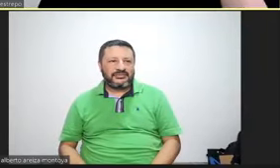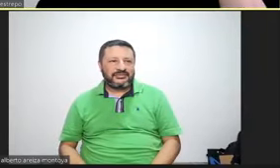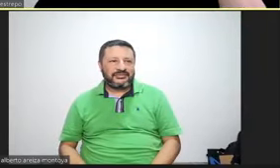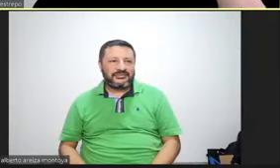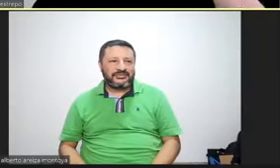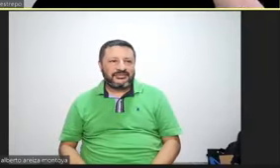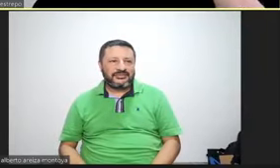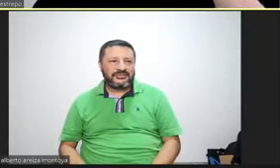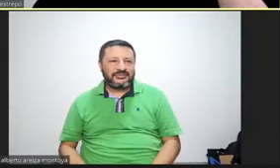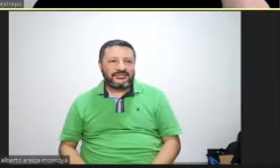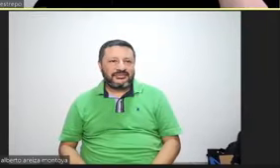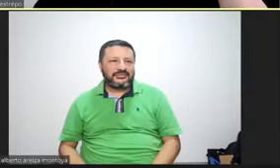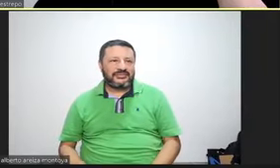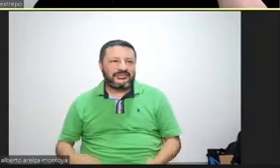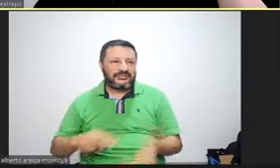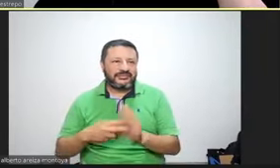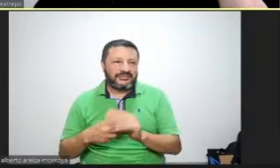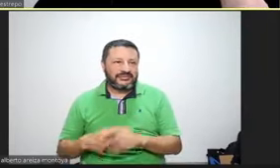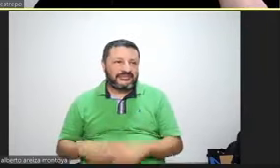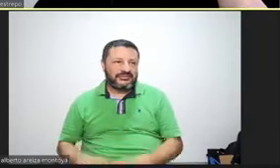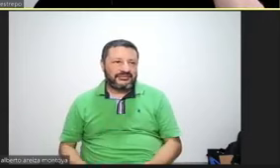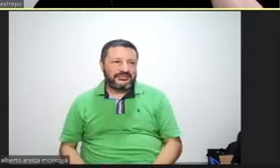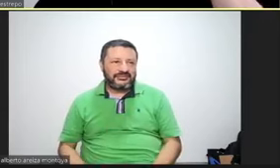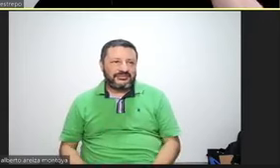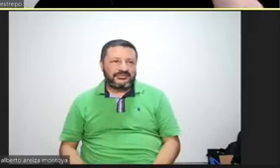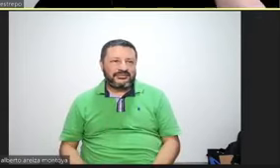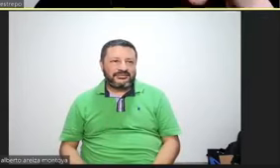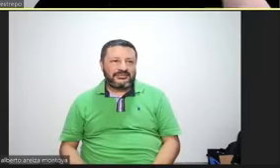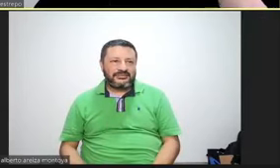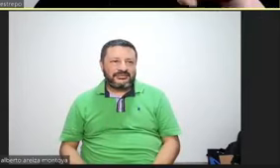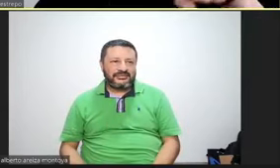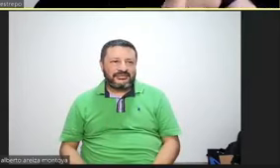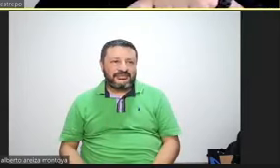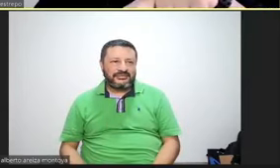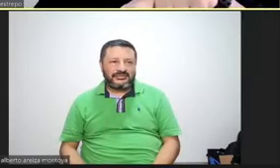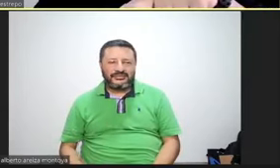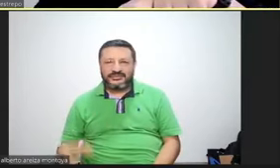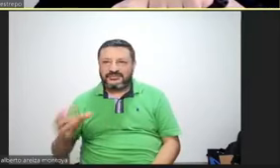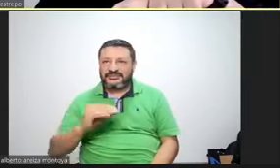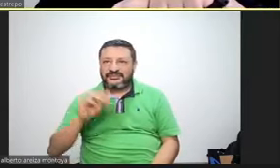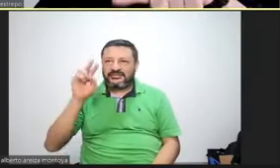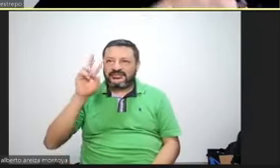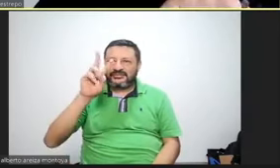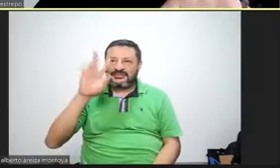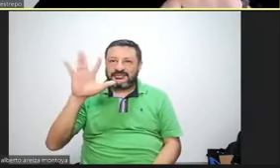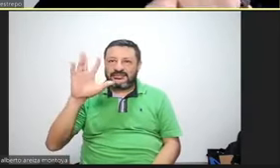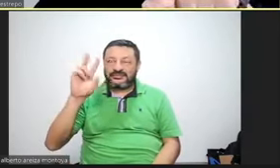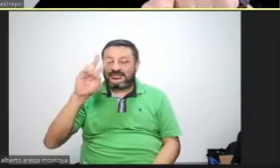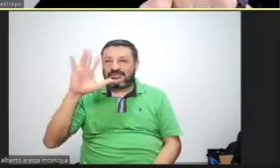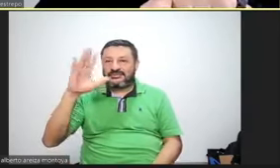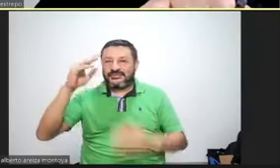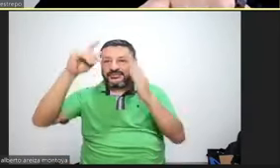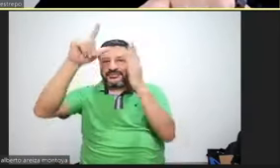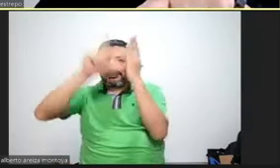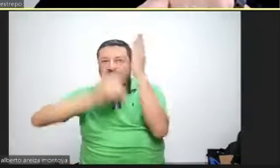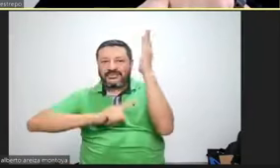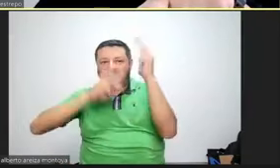bueno, no, pero... Tú llegaste a estar 25 en el mundo. Es, ha sido tu mejor ranking.